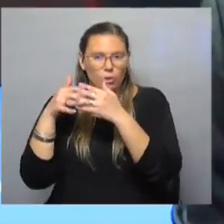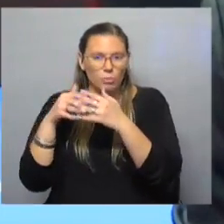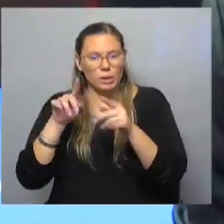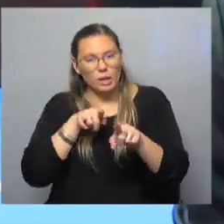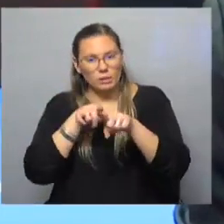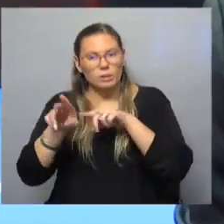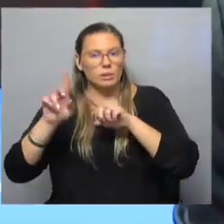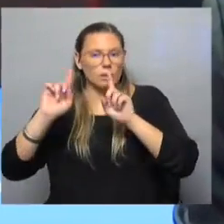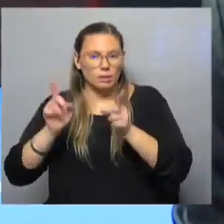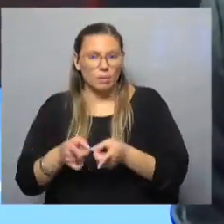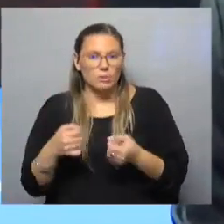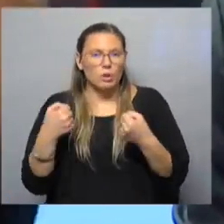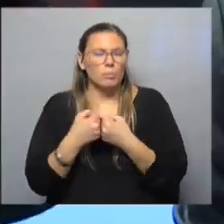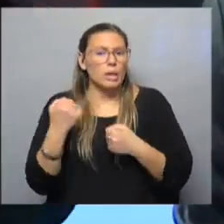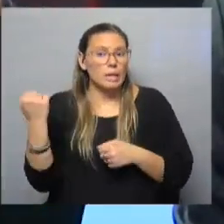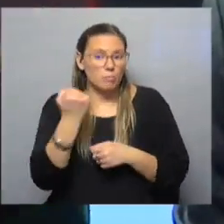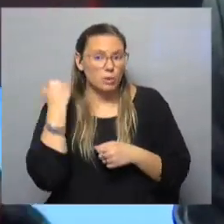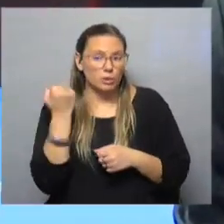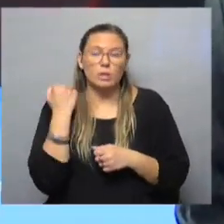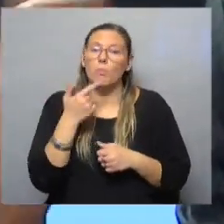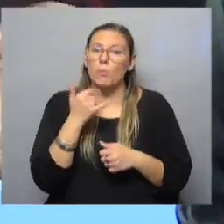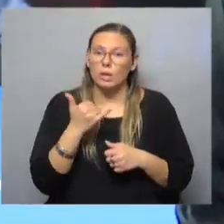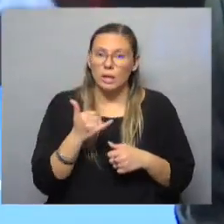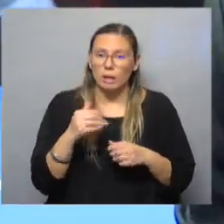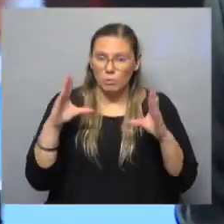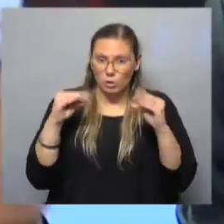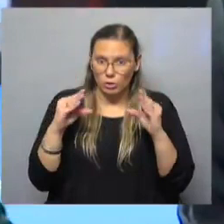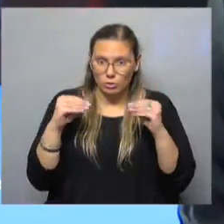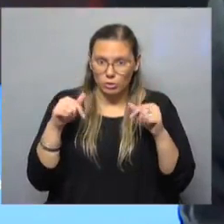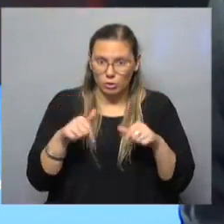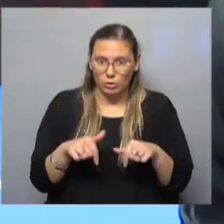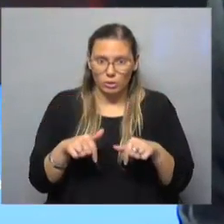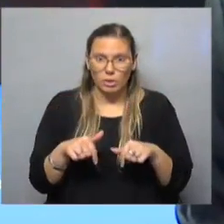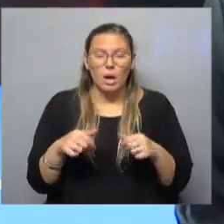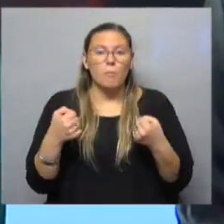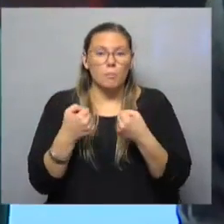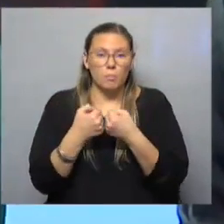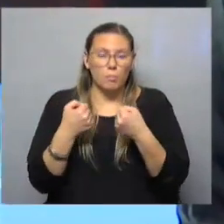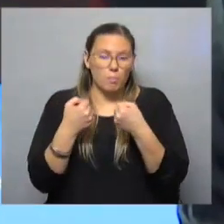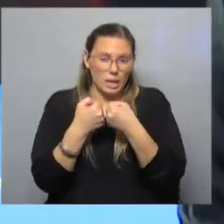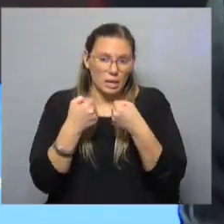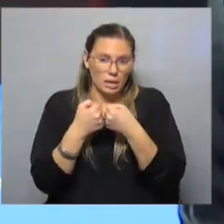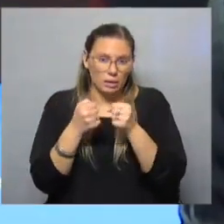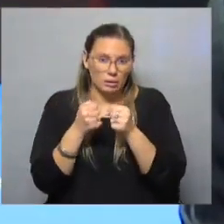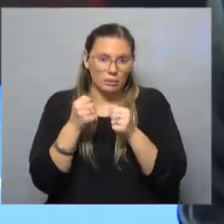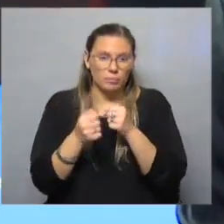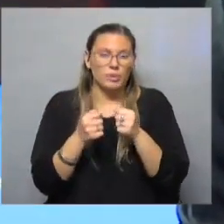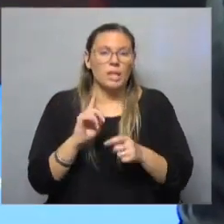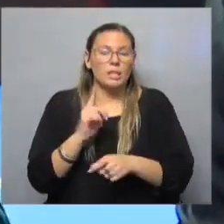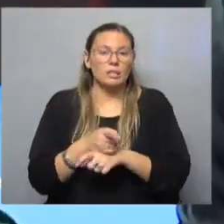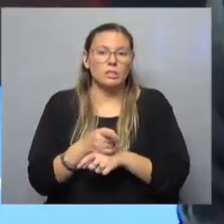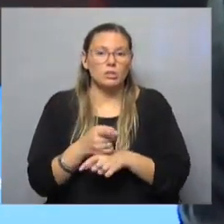retransmitir, porque bueno, son peleas muy importantes. Por ejemplo, en la noche de hoy, en la velada de hoy, va a haber una pelea que es la definición de un